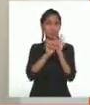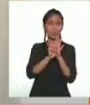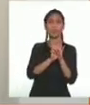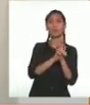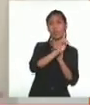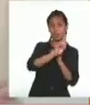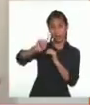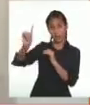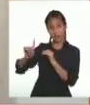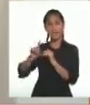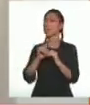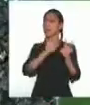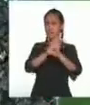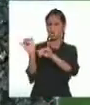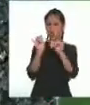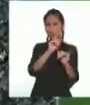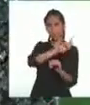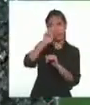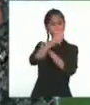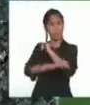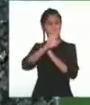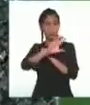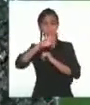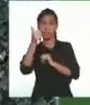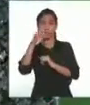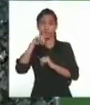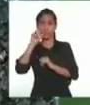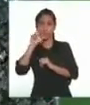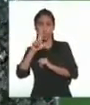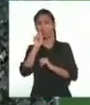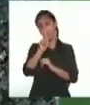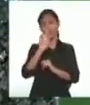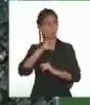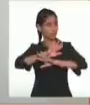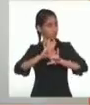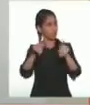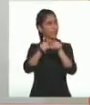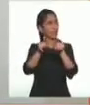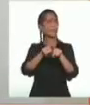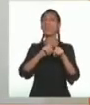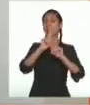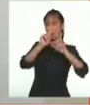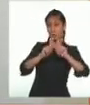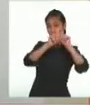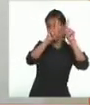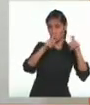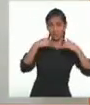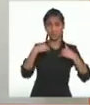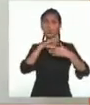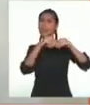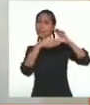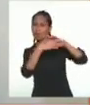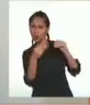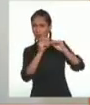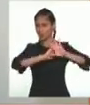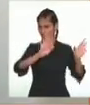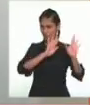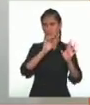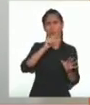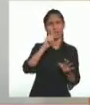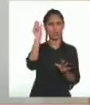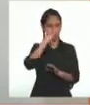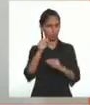que tienen una sola respuesta. Es cierto, Edwin, y también las preguntas que contienen datos históricos. Claro, Jazmín, tienes mucha